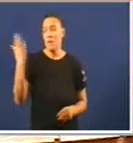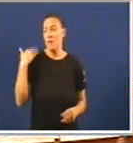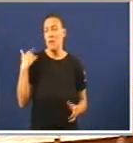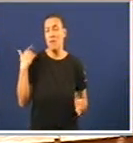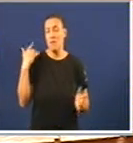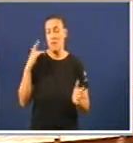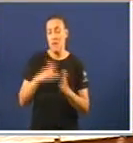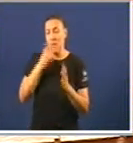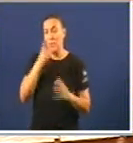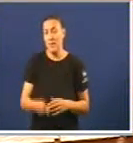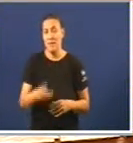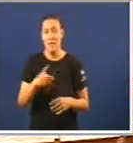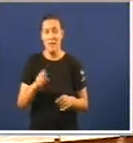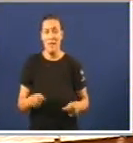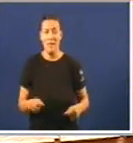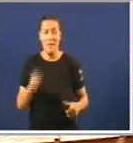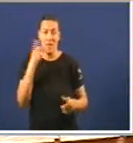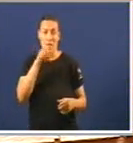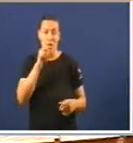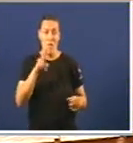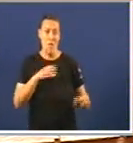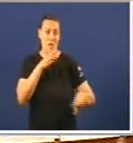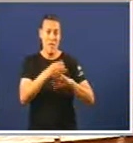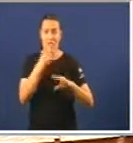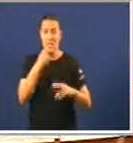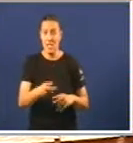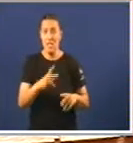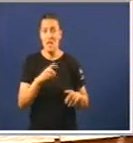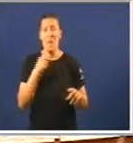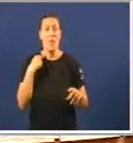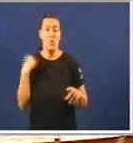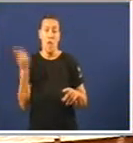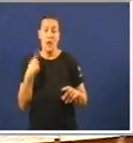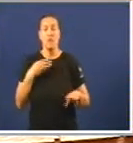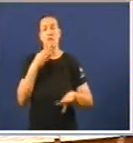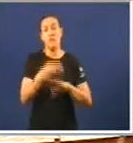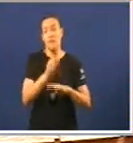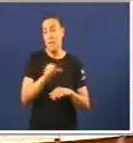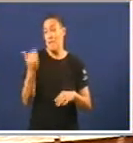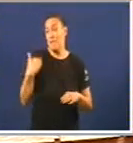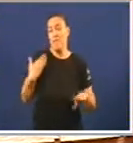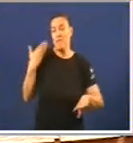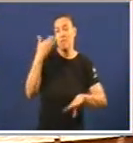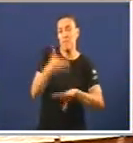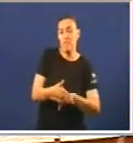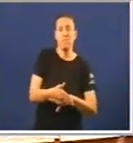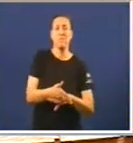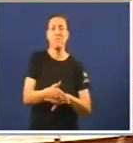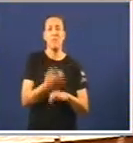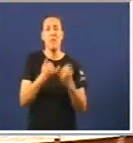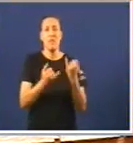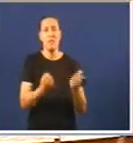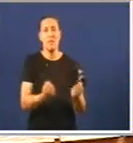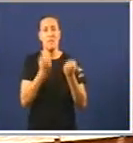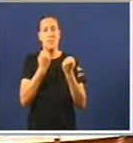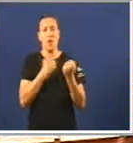visita ás dependencias do 112 que realizamos diversos deputados e deputadas a pasada semana, na que, por certo, impediuse entrar